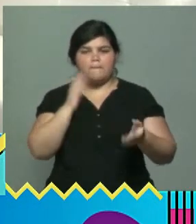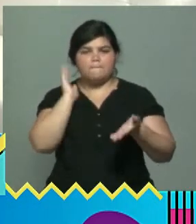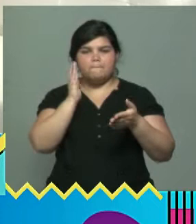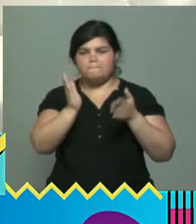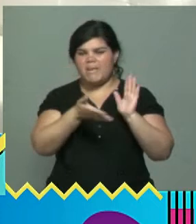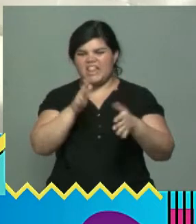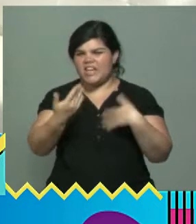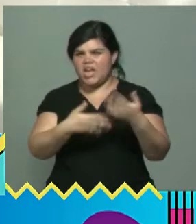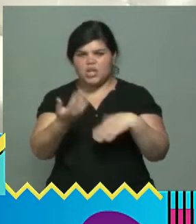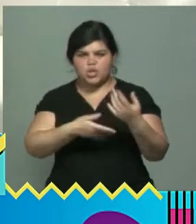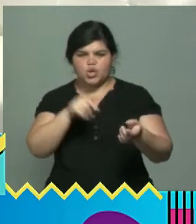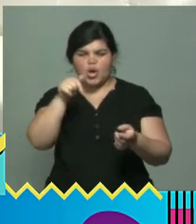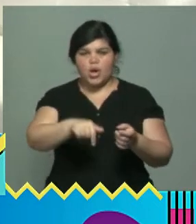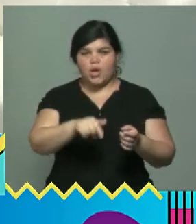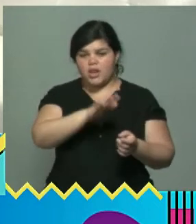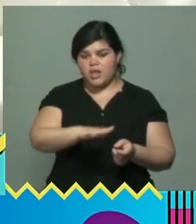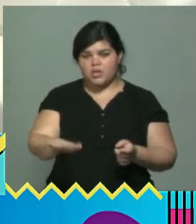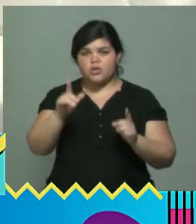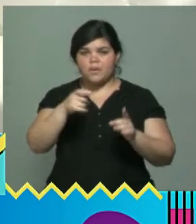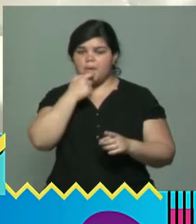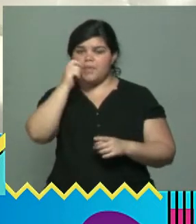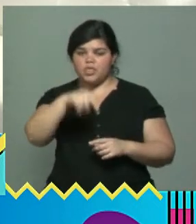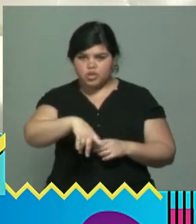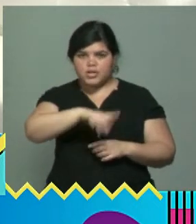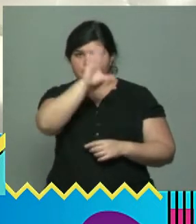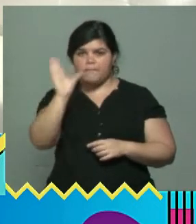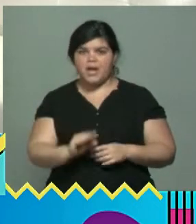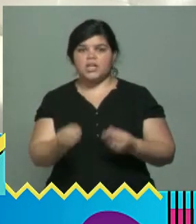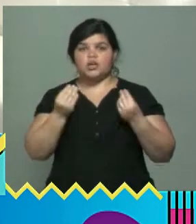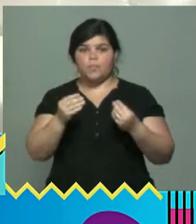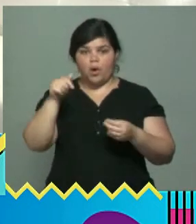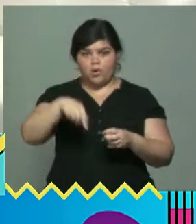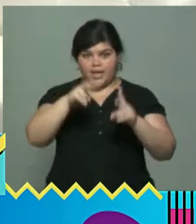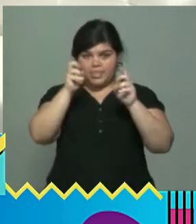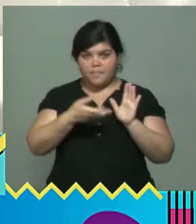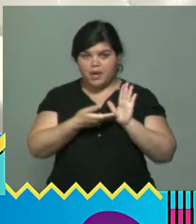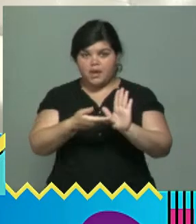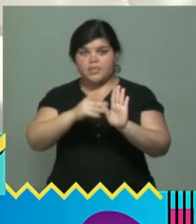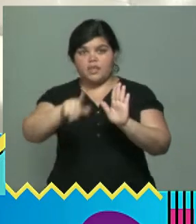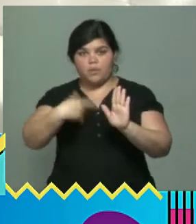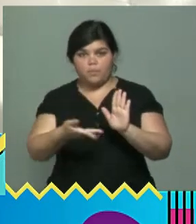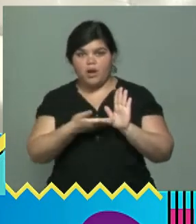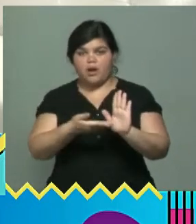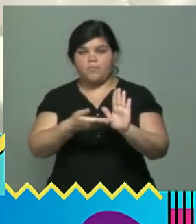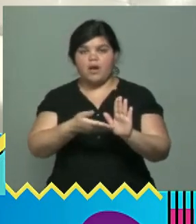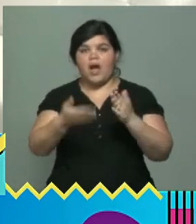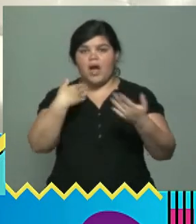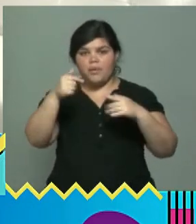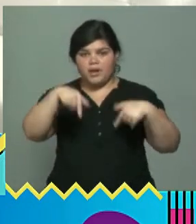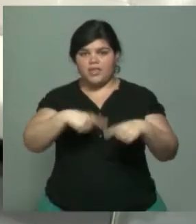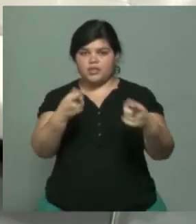aborda en la provincia de Mendoza y también a nivel de nuestro país. Presentamos el tema y luego presentamos a las invitadas para hablarlo aquí en Distintos